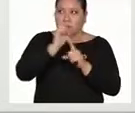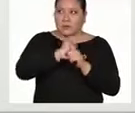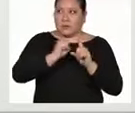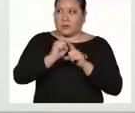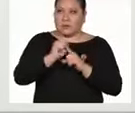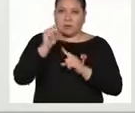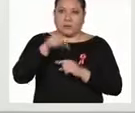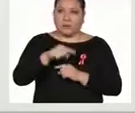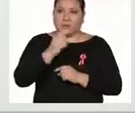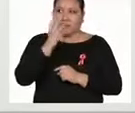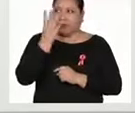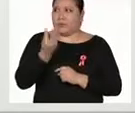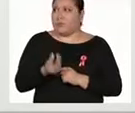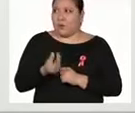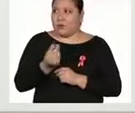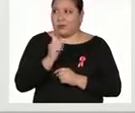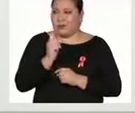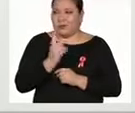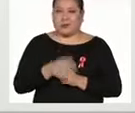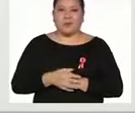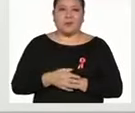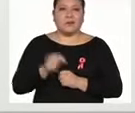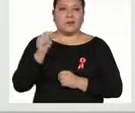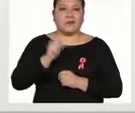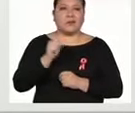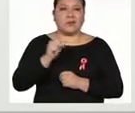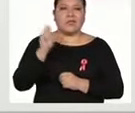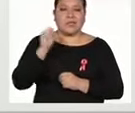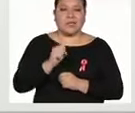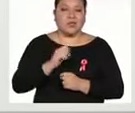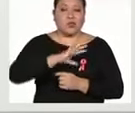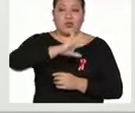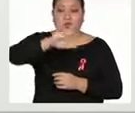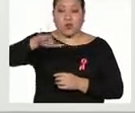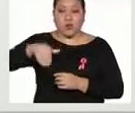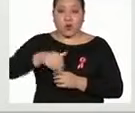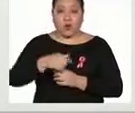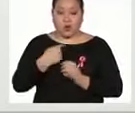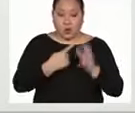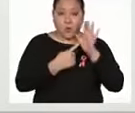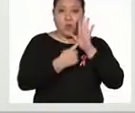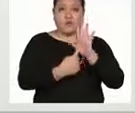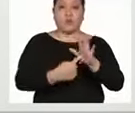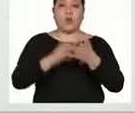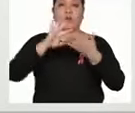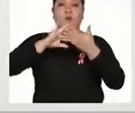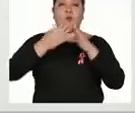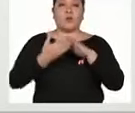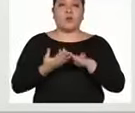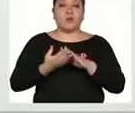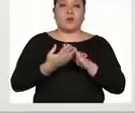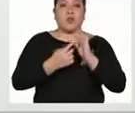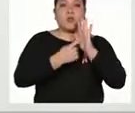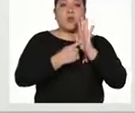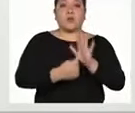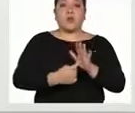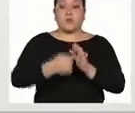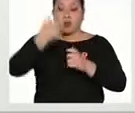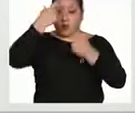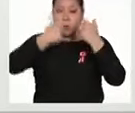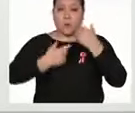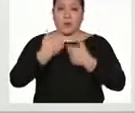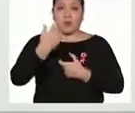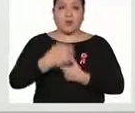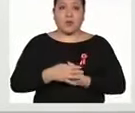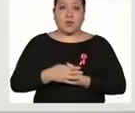cosa. Efectivamente, todo lo que hemos sido como pueblo y como personas explica lo